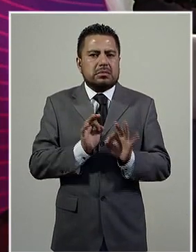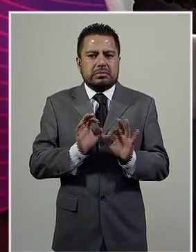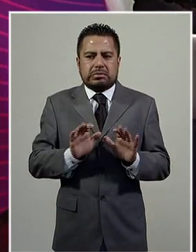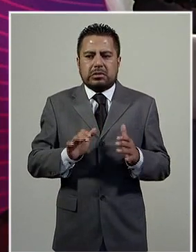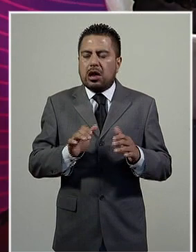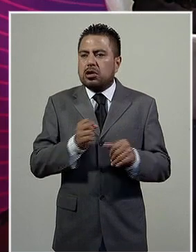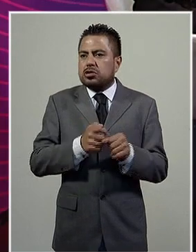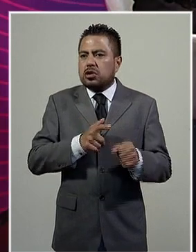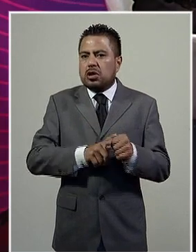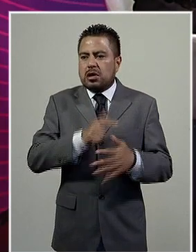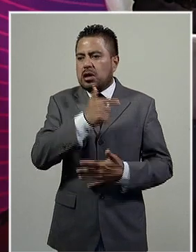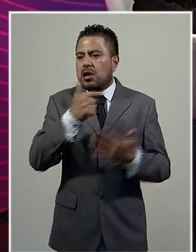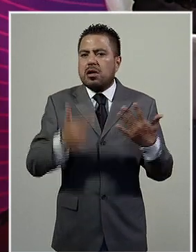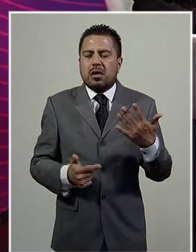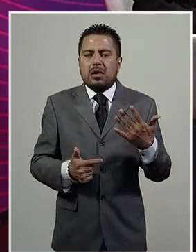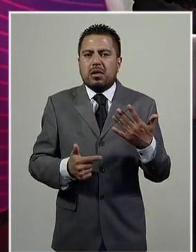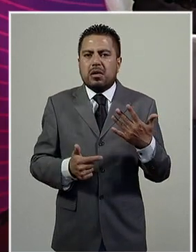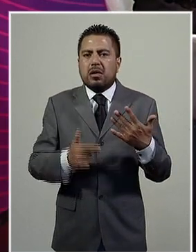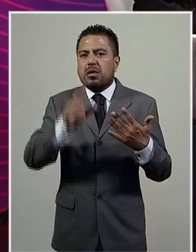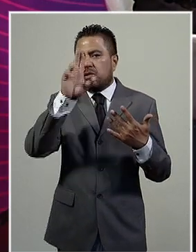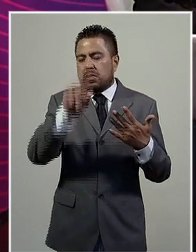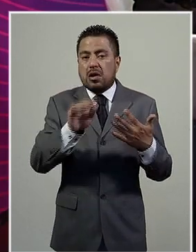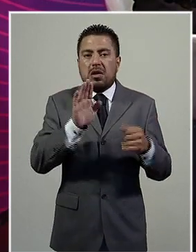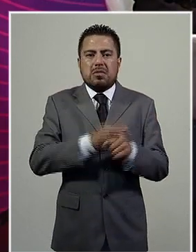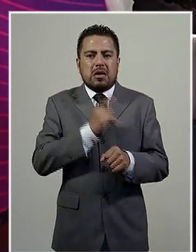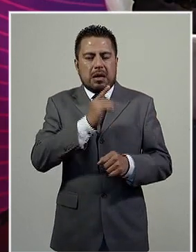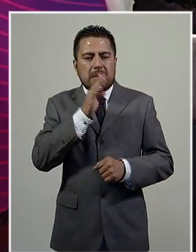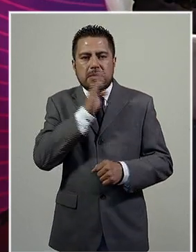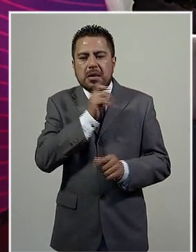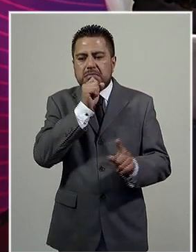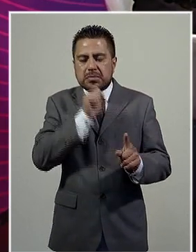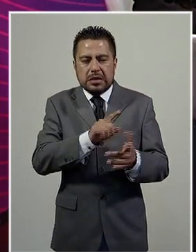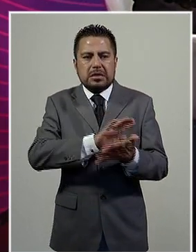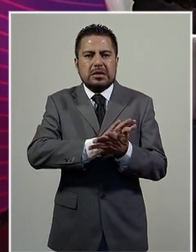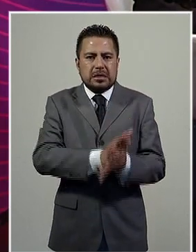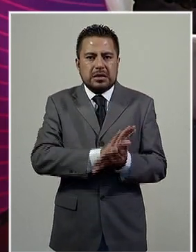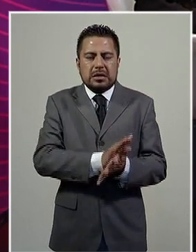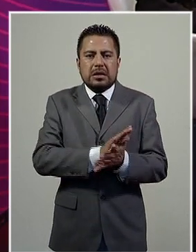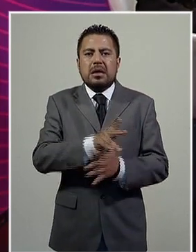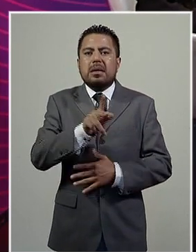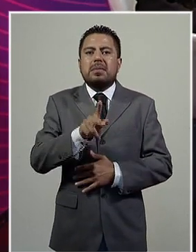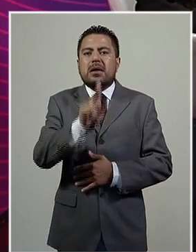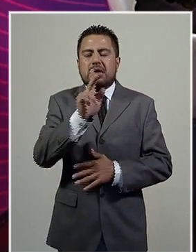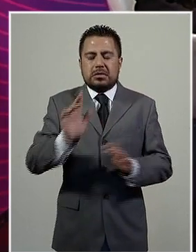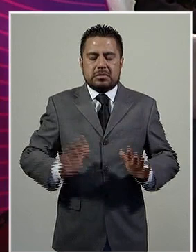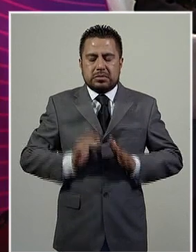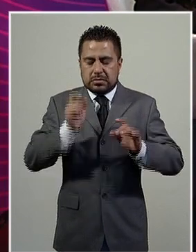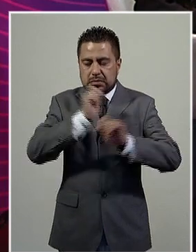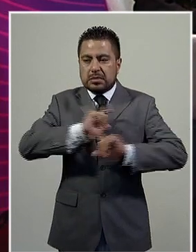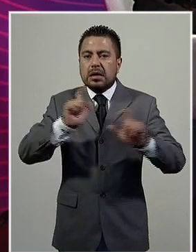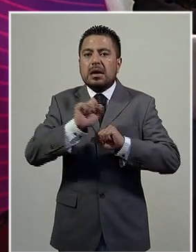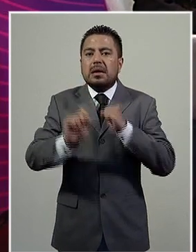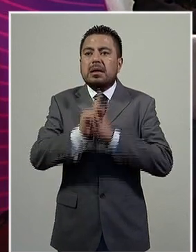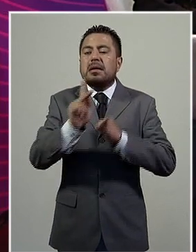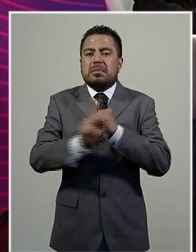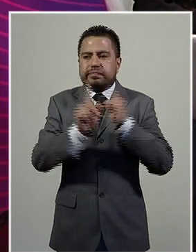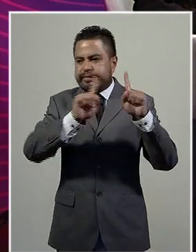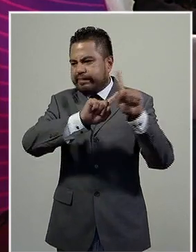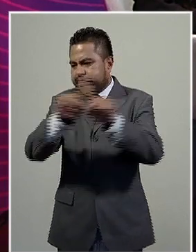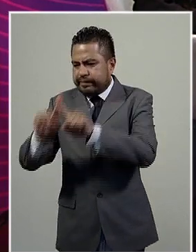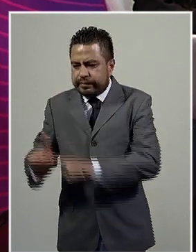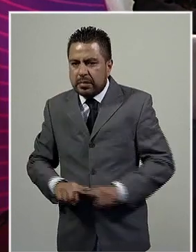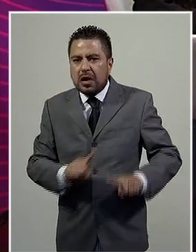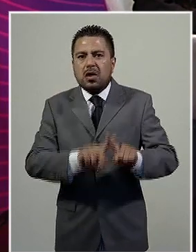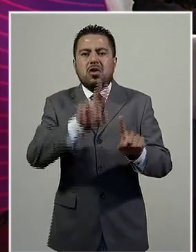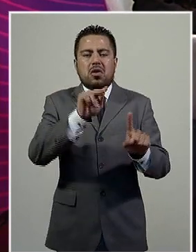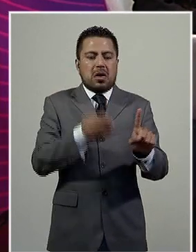composición sociodemográfica. No porque no esté mal en sí mismo discriminar, pero sorprende mucho que un país tan diverso y que además no